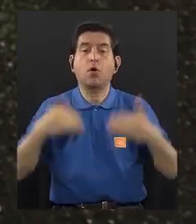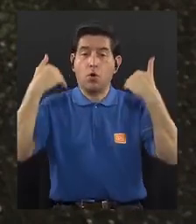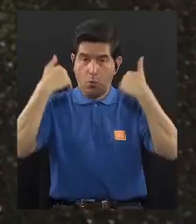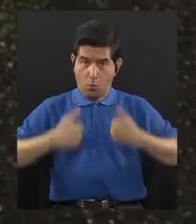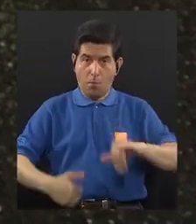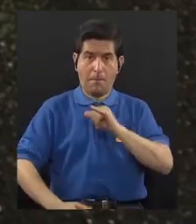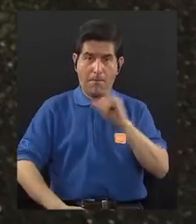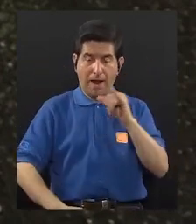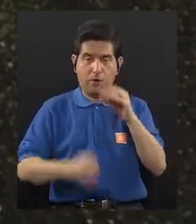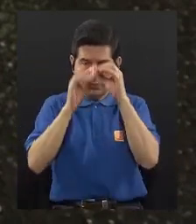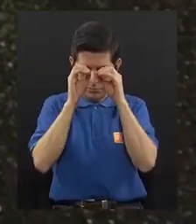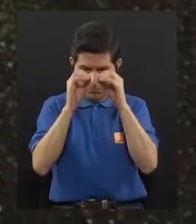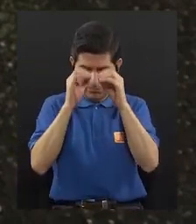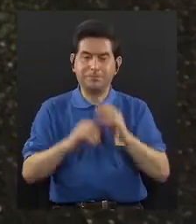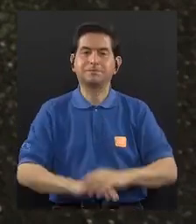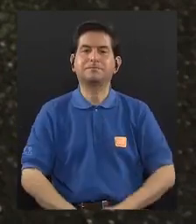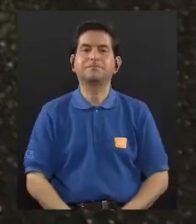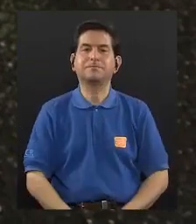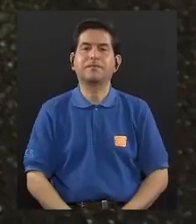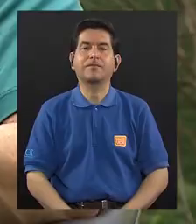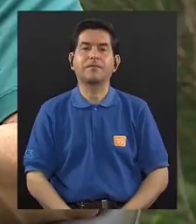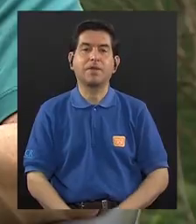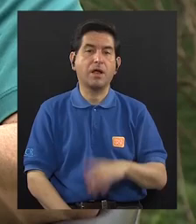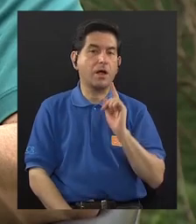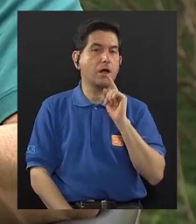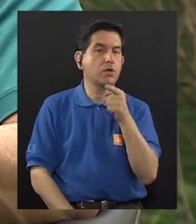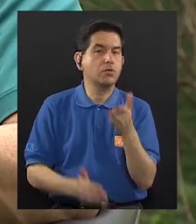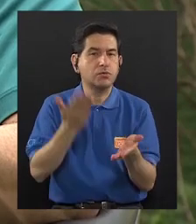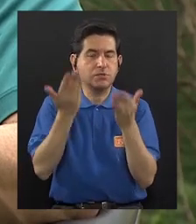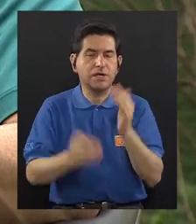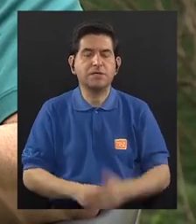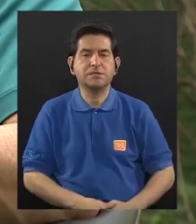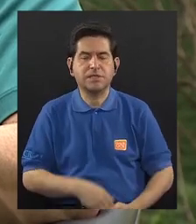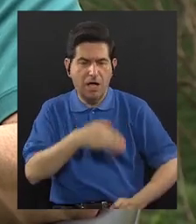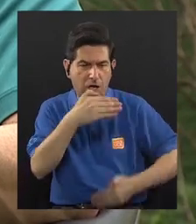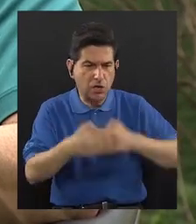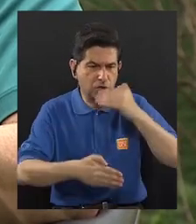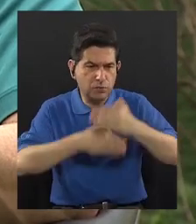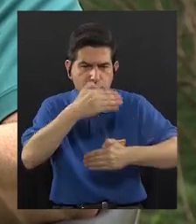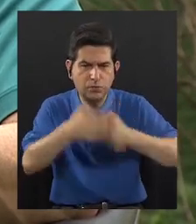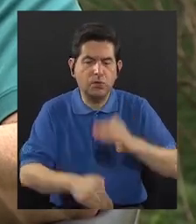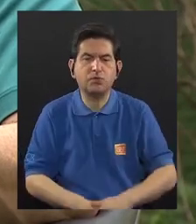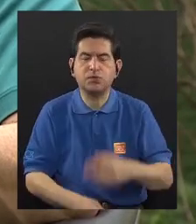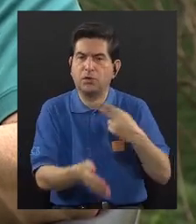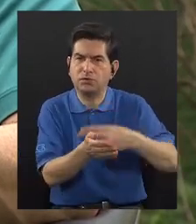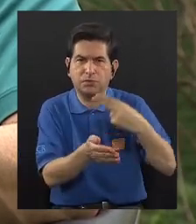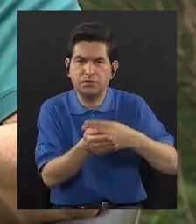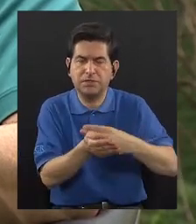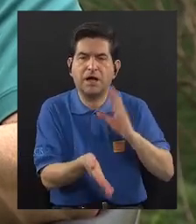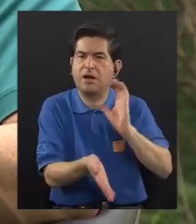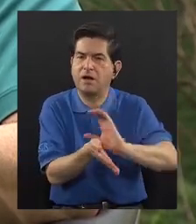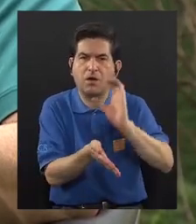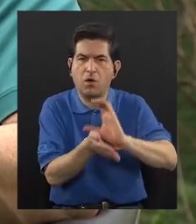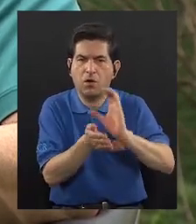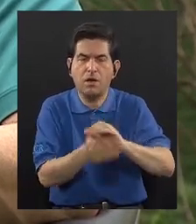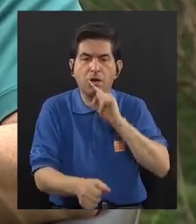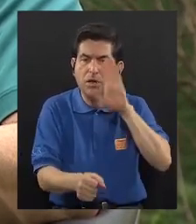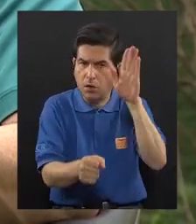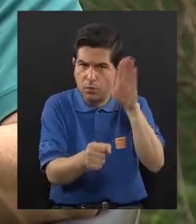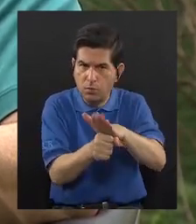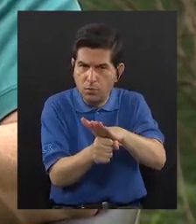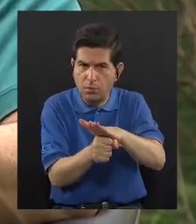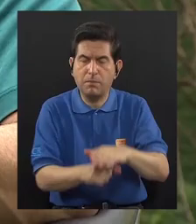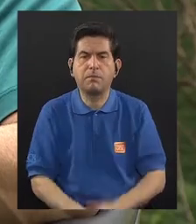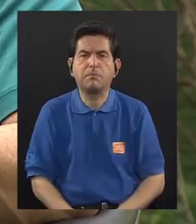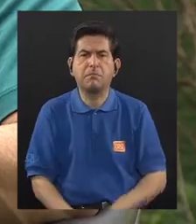tanto de humanos como de microorganismos y que si ustedes pueden seguir los protocolos que están en los hospitales son las clínicas